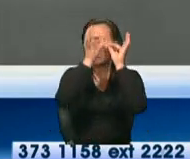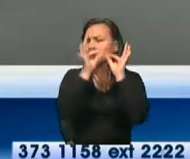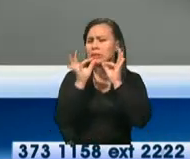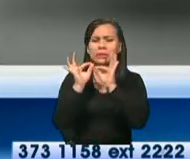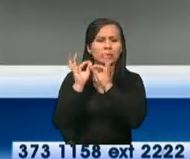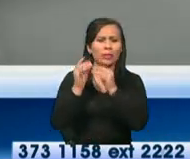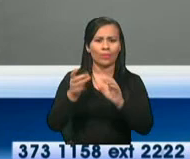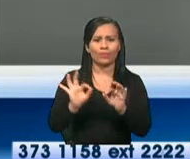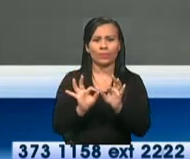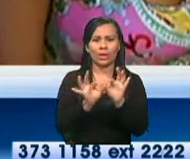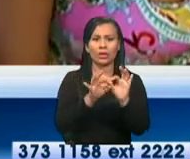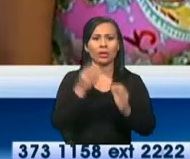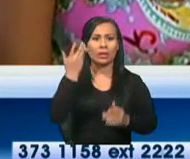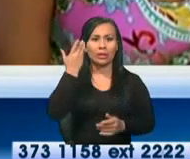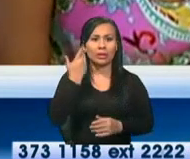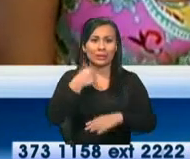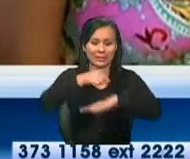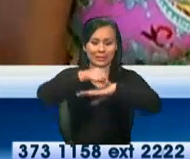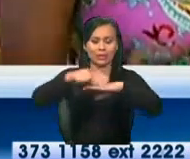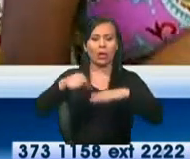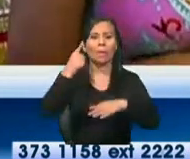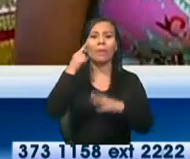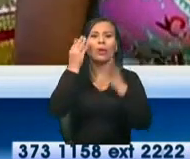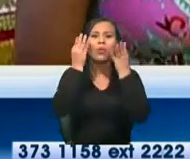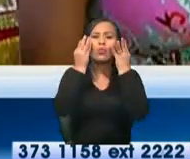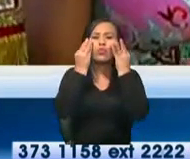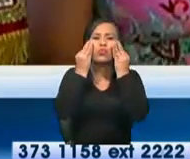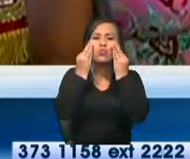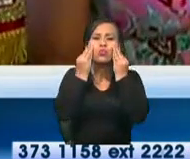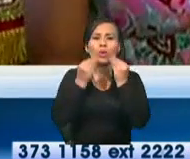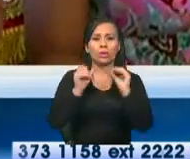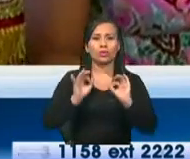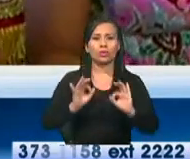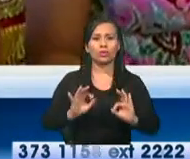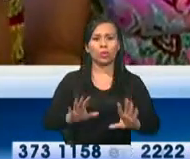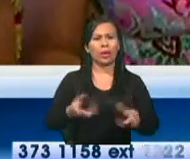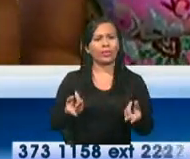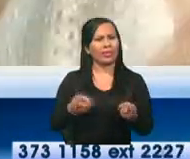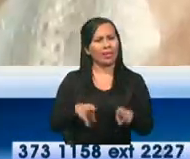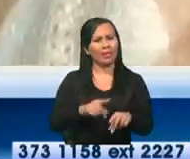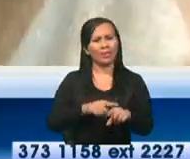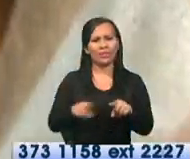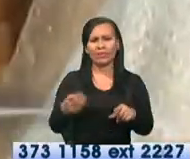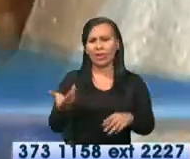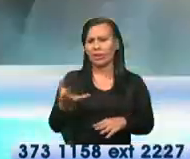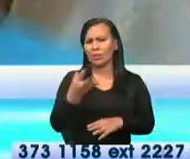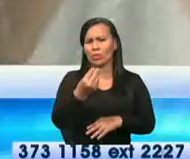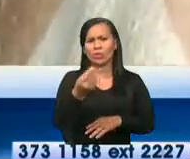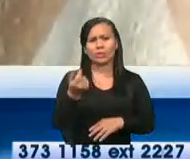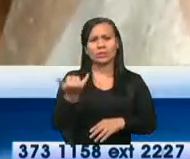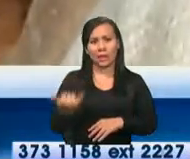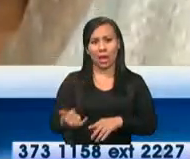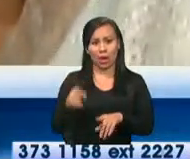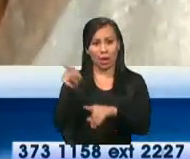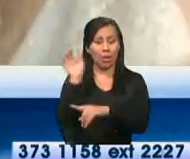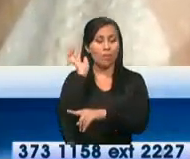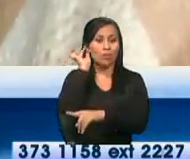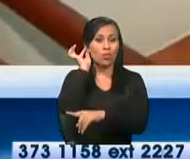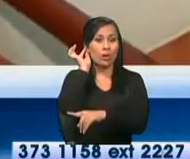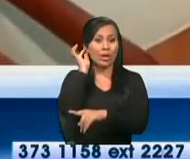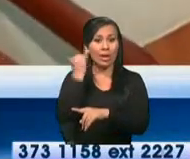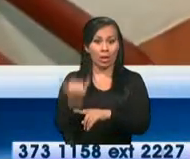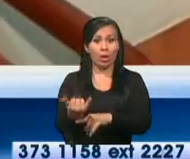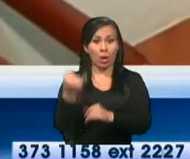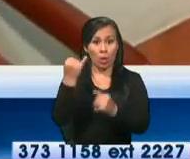cirugías reconstructivas que atenuaron los daños. Una suerte que parece muy distante para la más reciente víctima de